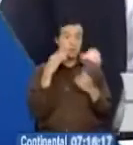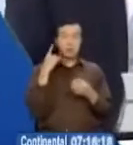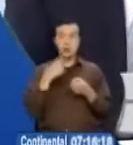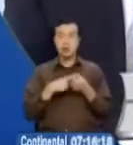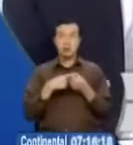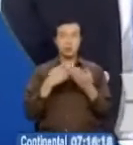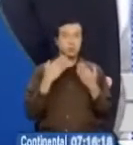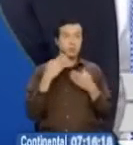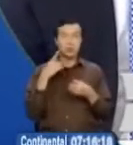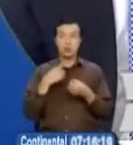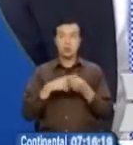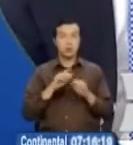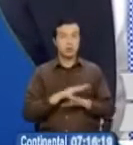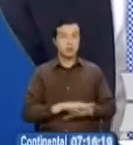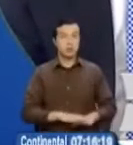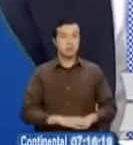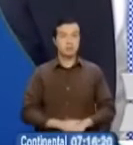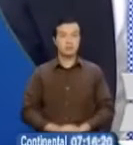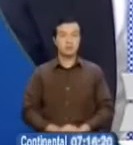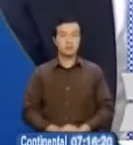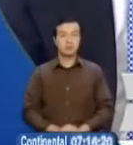Guayaquil-Quito?